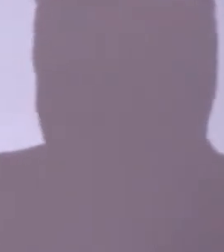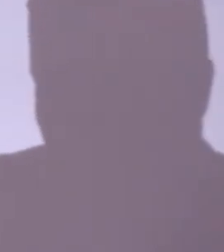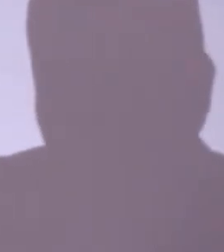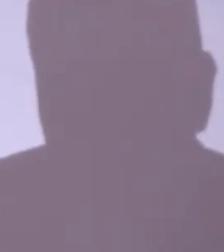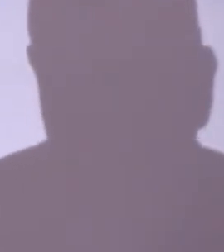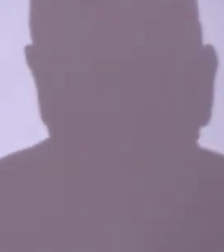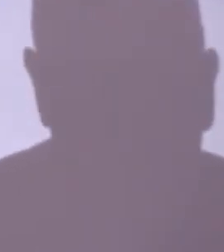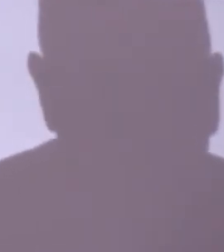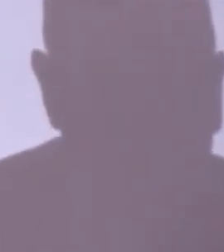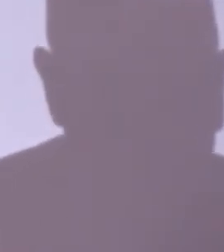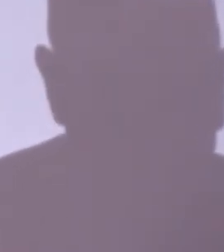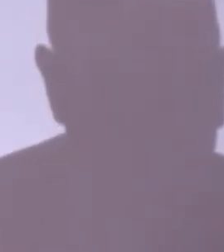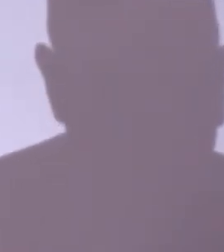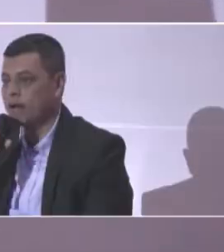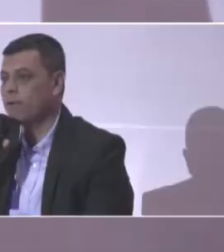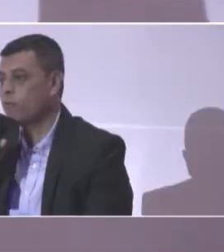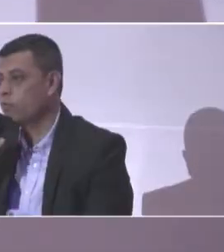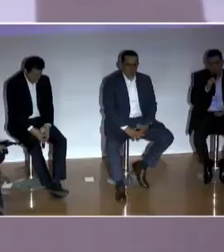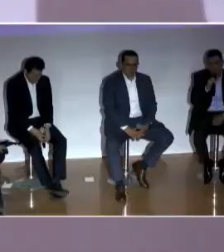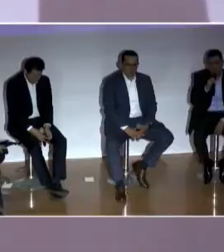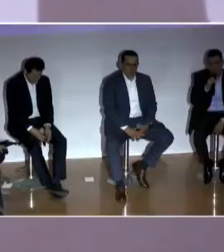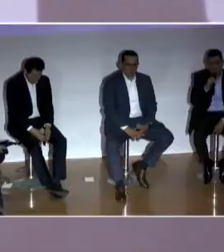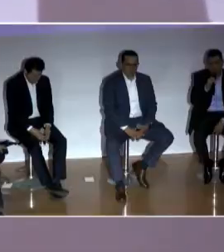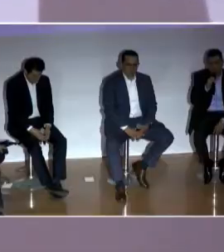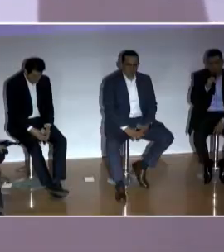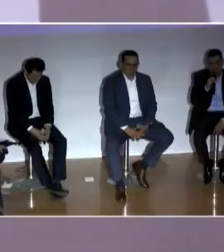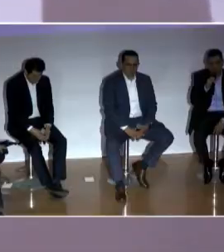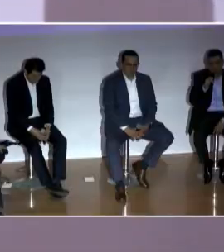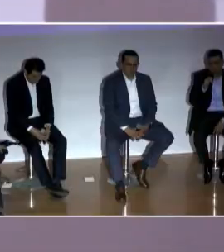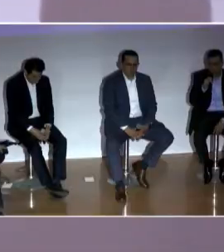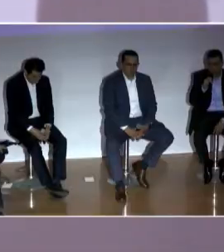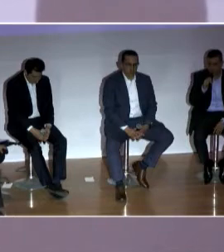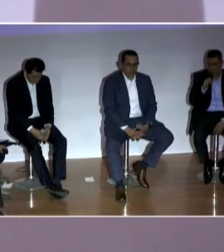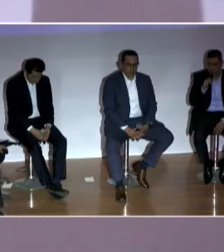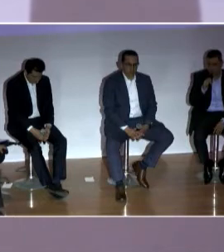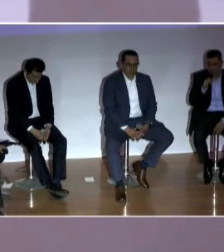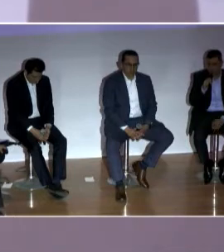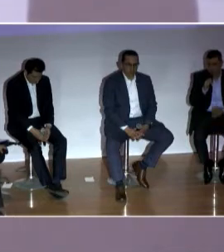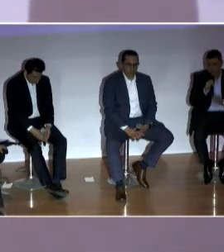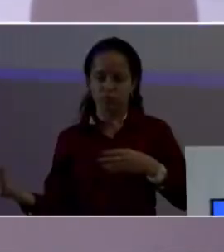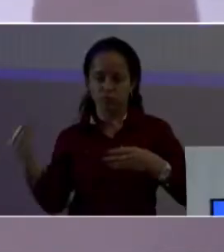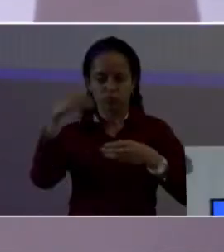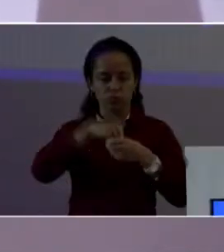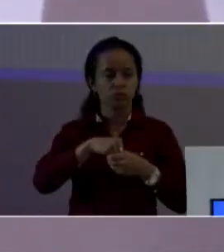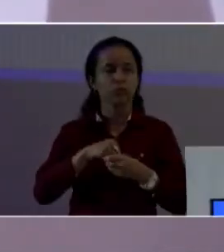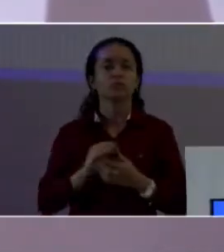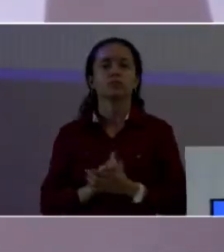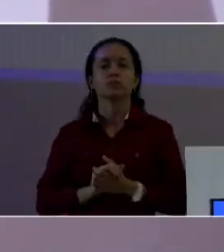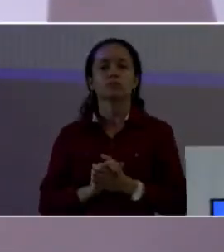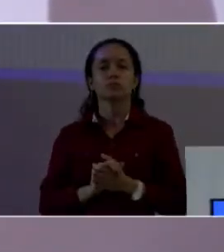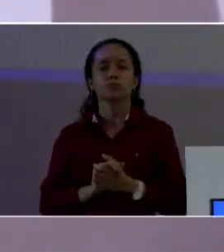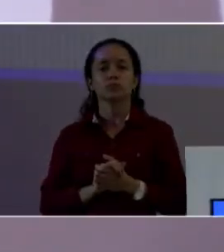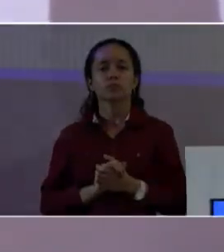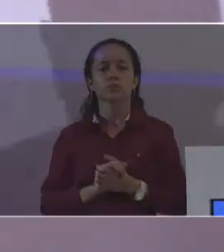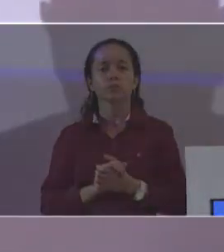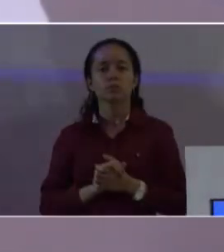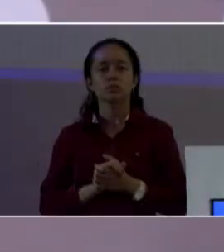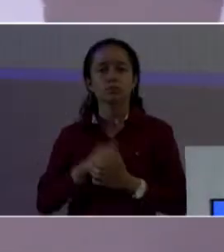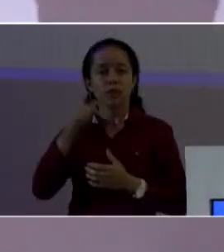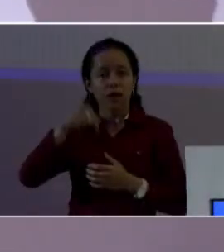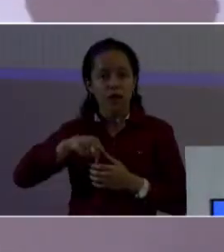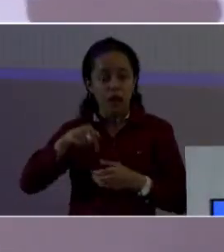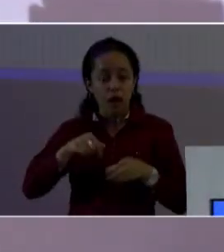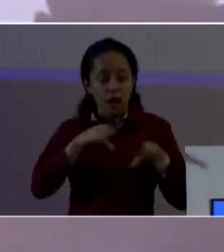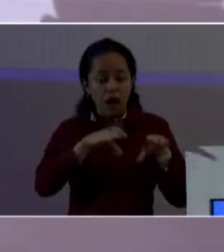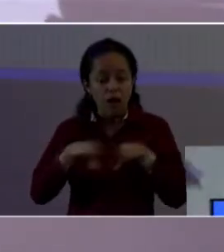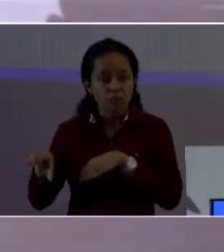la opinión pública. Y habla muy bien de lo que hoy es la Agencia para la Reincorporación y Normalización. En este tipo de